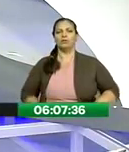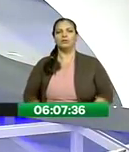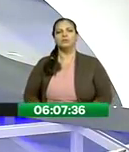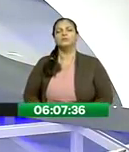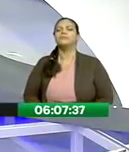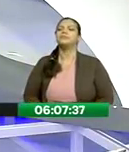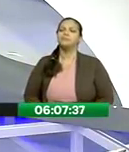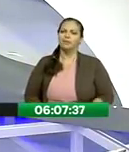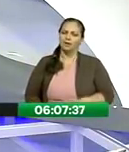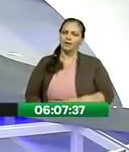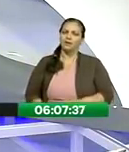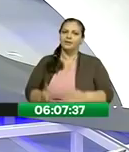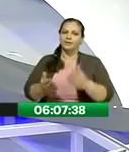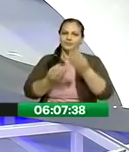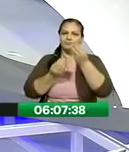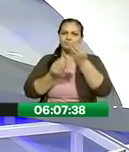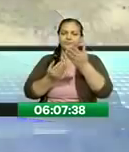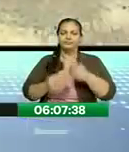mucho